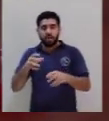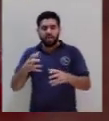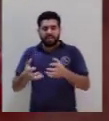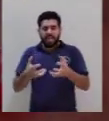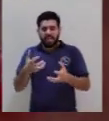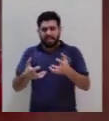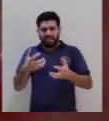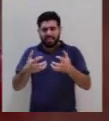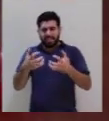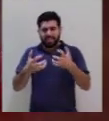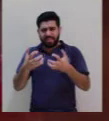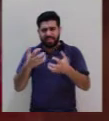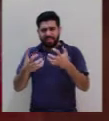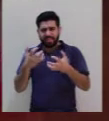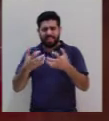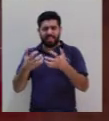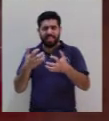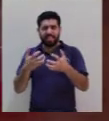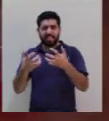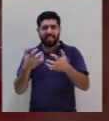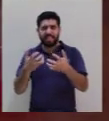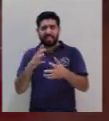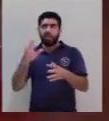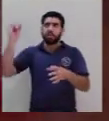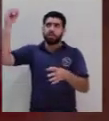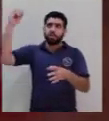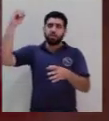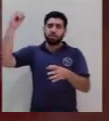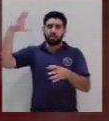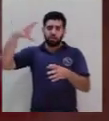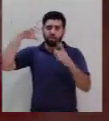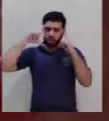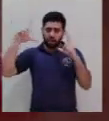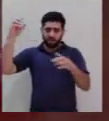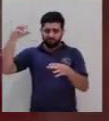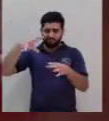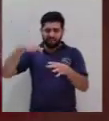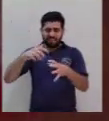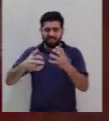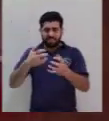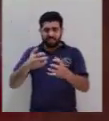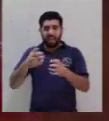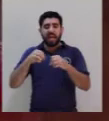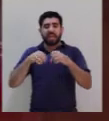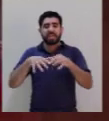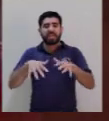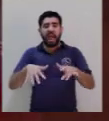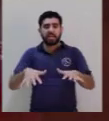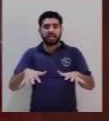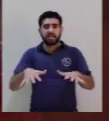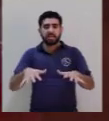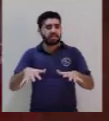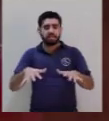a calentar bastante. Con esta. Ajá. Entonces, los mismos rayos del sol queman las raíces. Por eso es